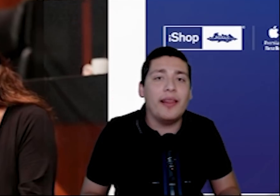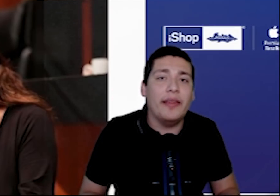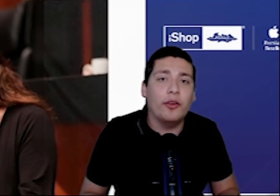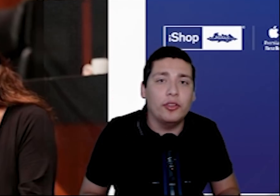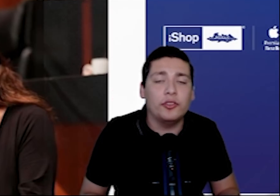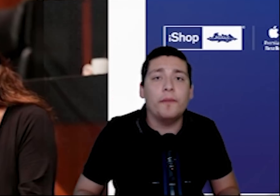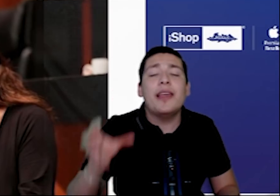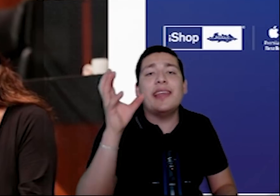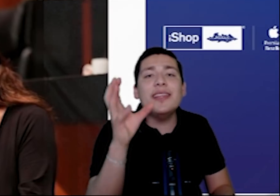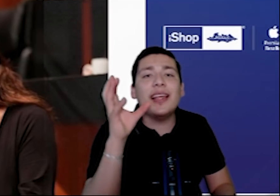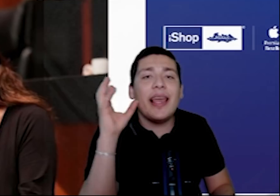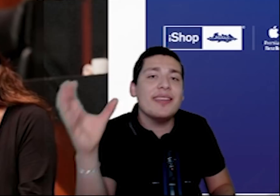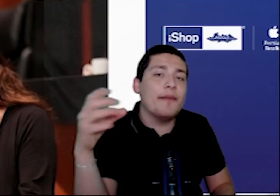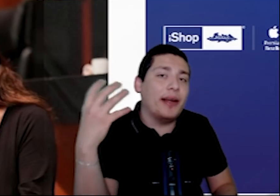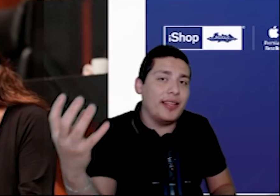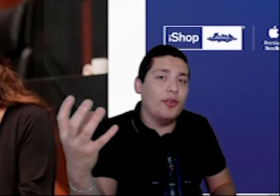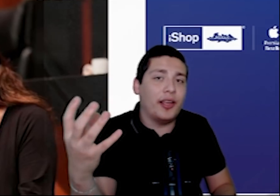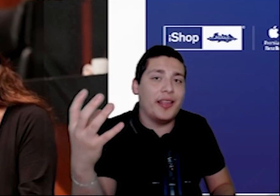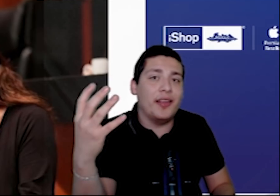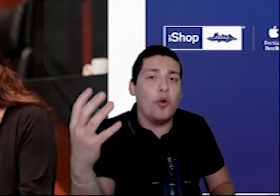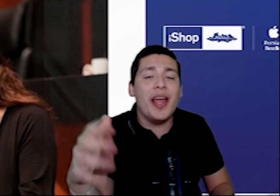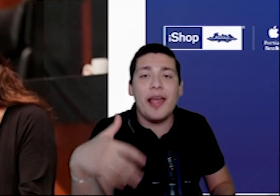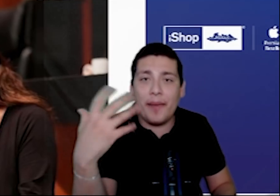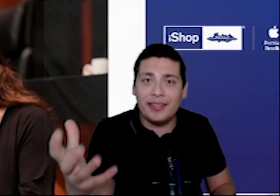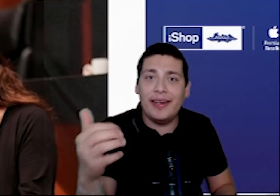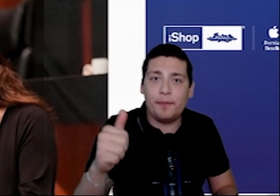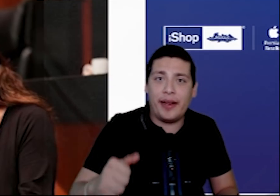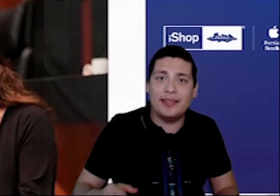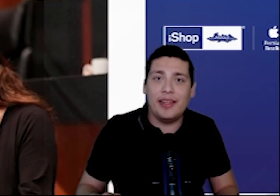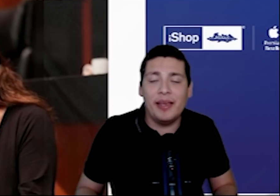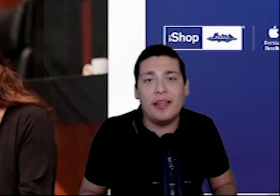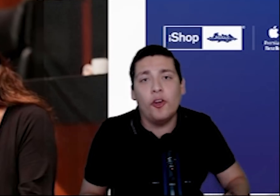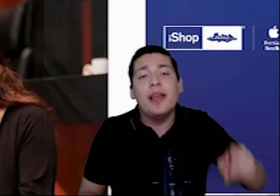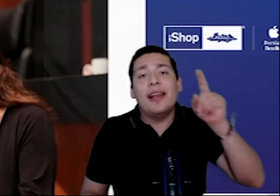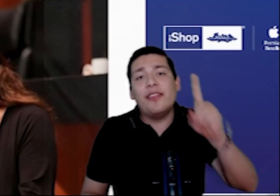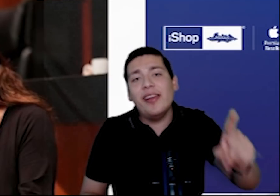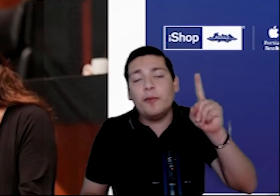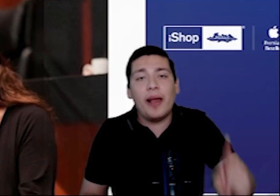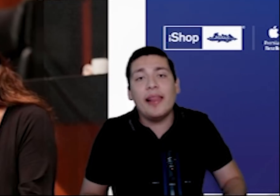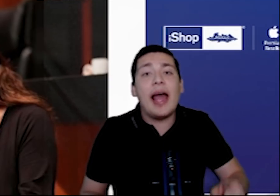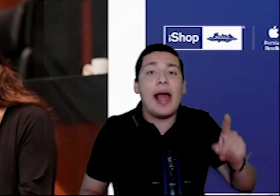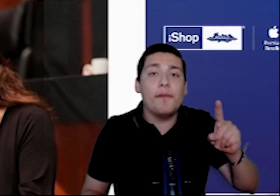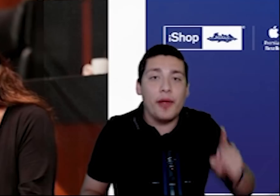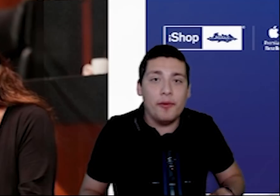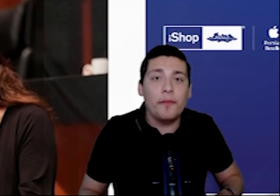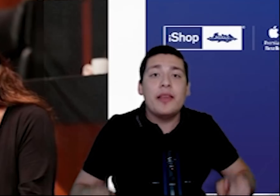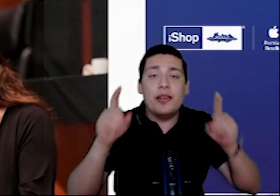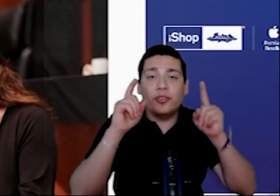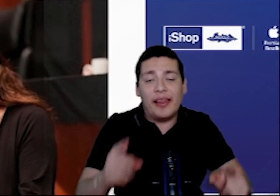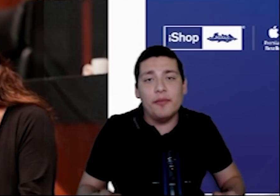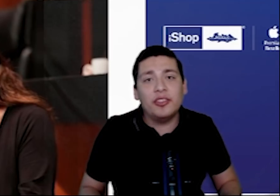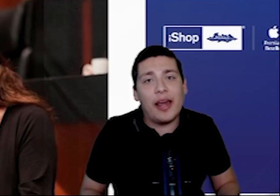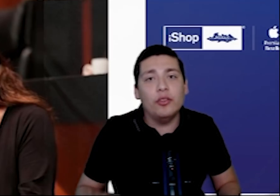su verdadero rostro. Y es que este partido que llegó a llamarse la esperanza de México le dio la espalda al pueblo